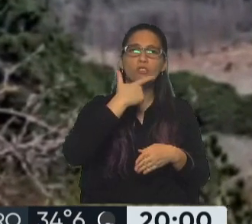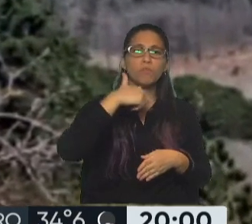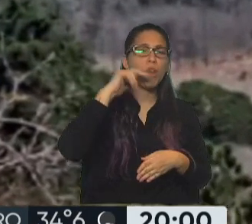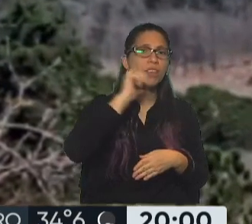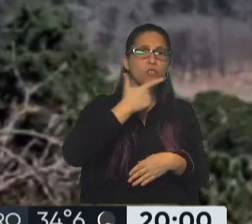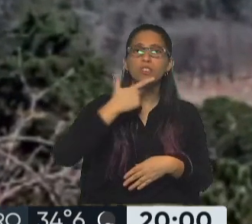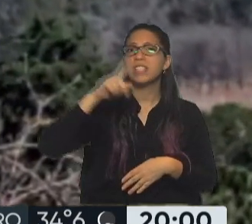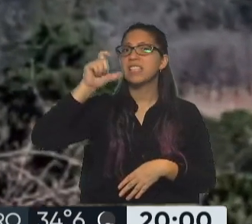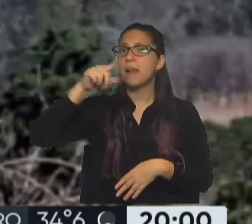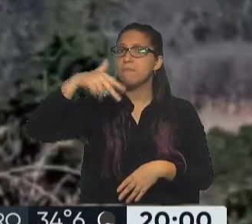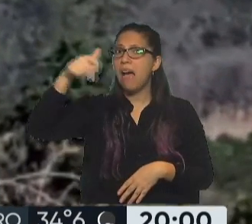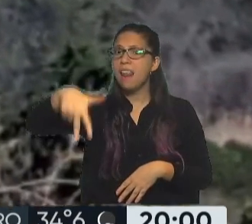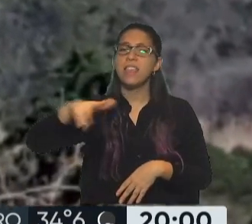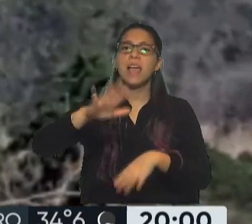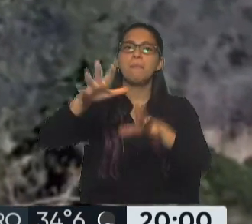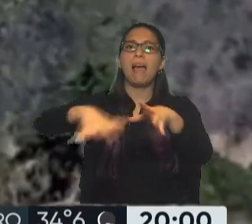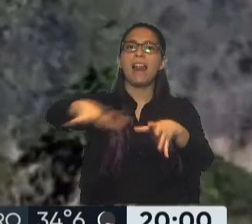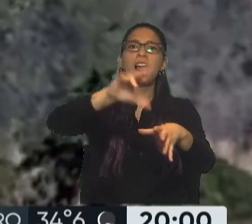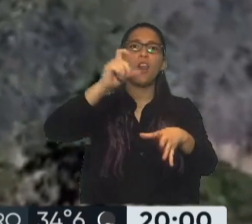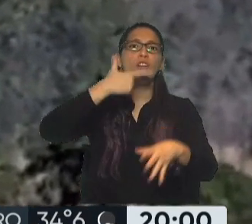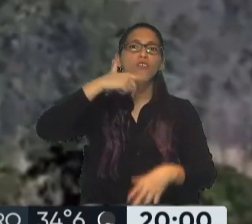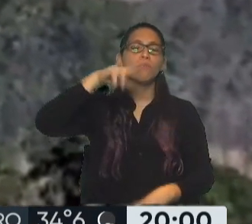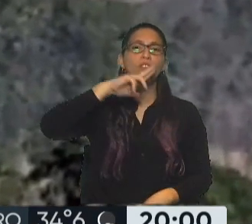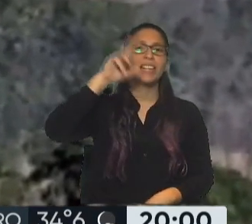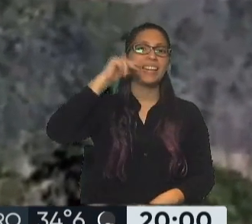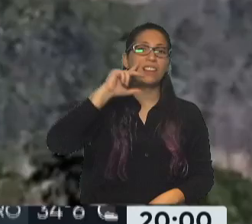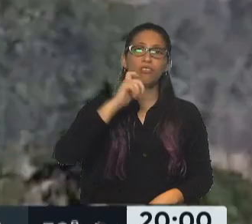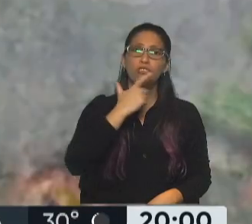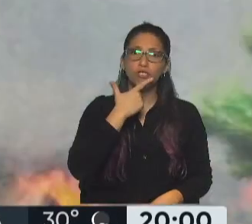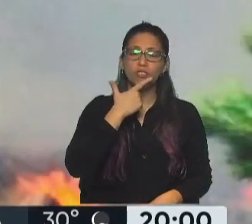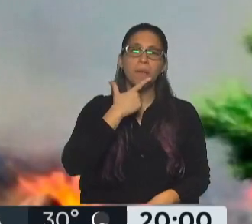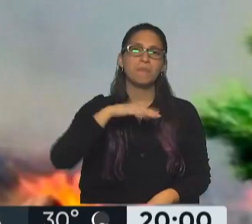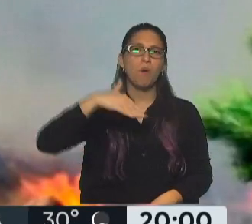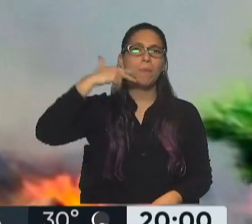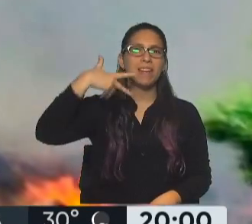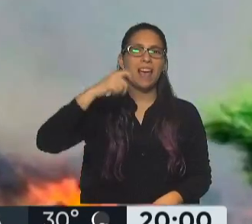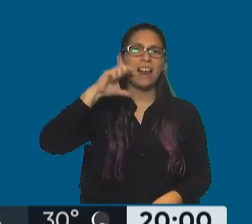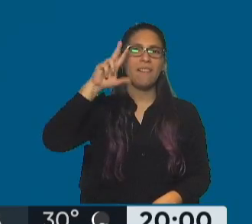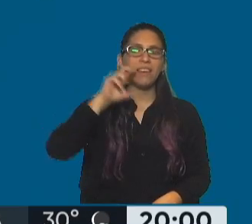Celman y en el paraje Los Morteritos, en jurisdicción de Mina Clavero.